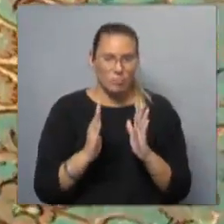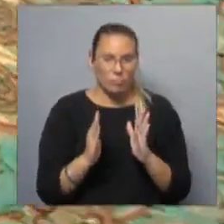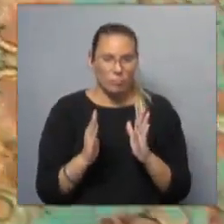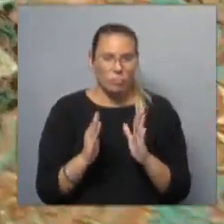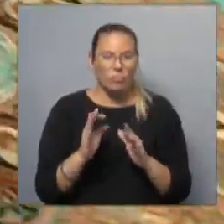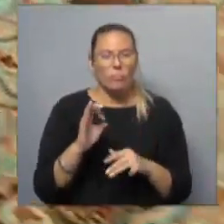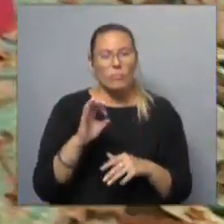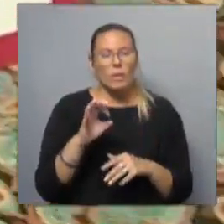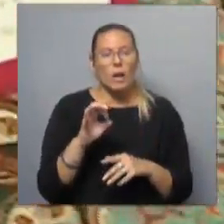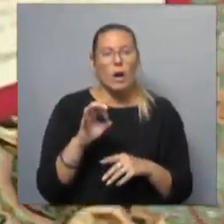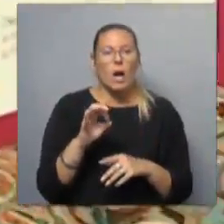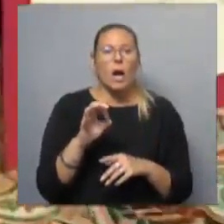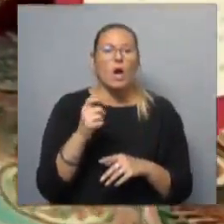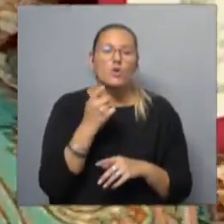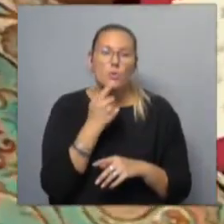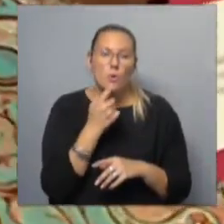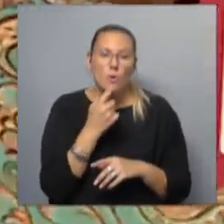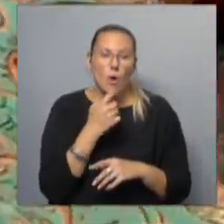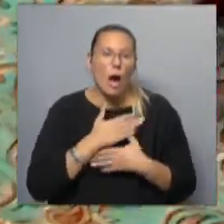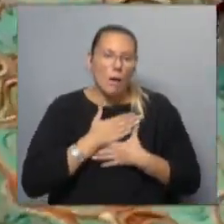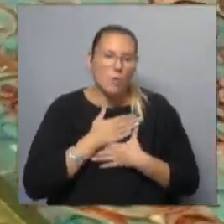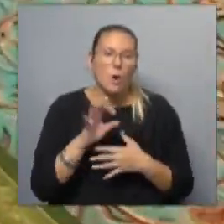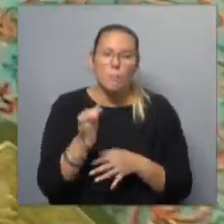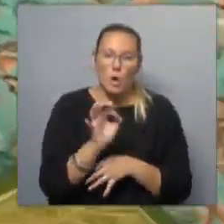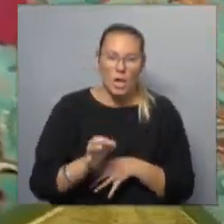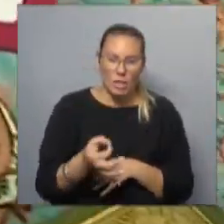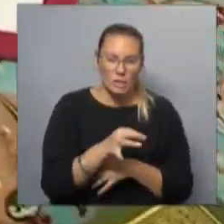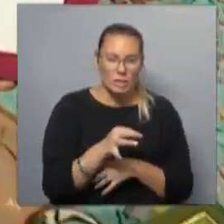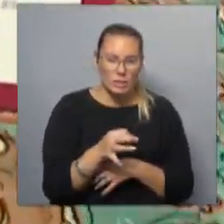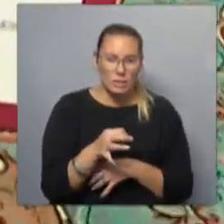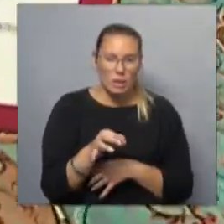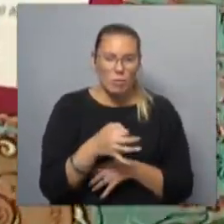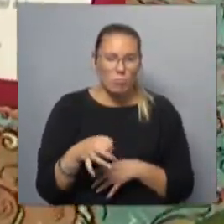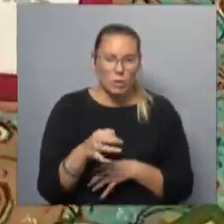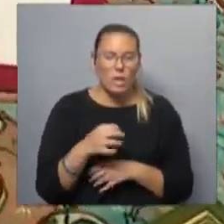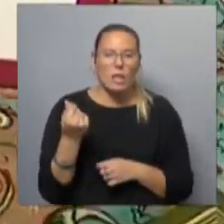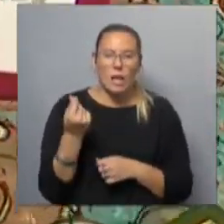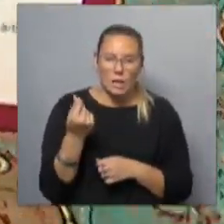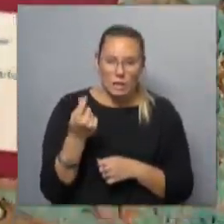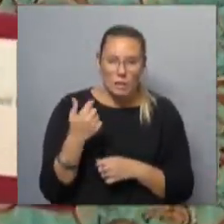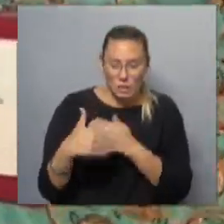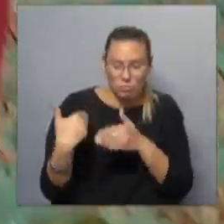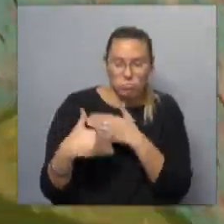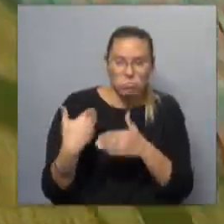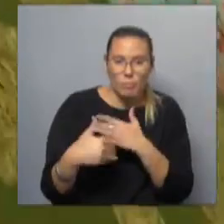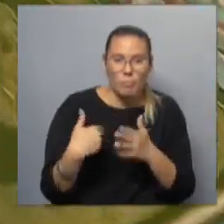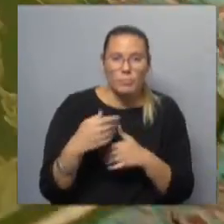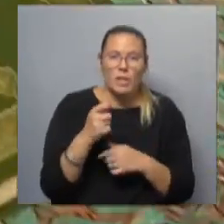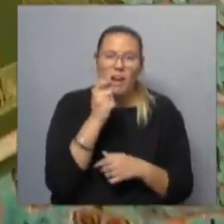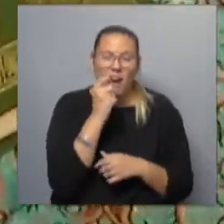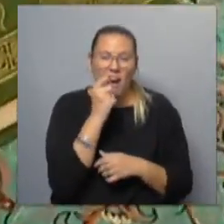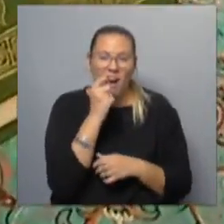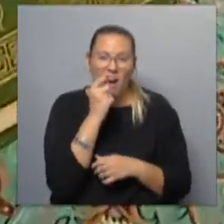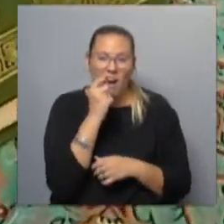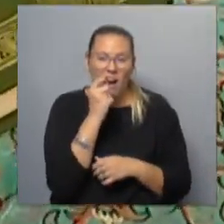Los olivos rojos, que simbolizan el amor, bueno, las monedas, que simbolizan la riqueza y la prosperidad. El ajo,